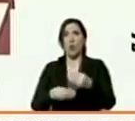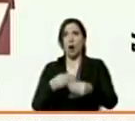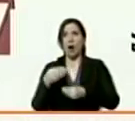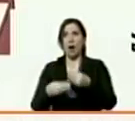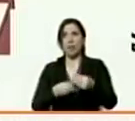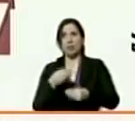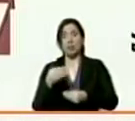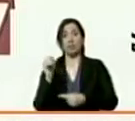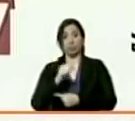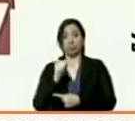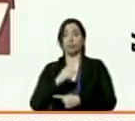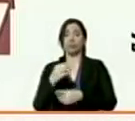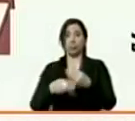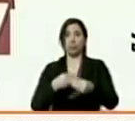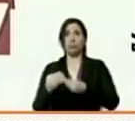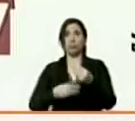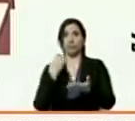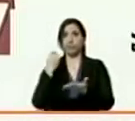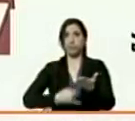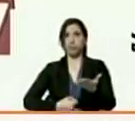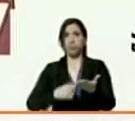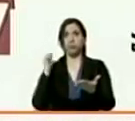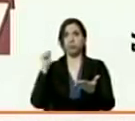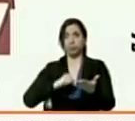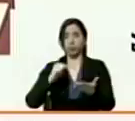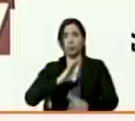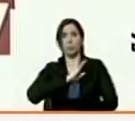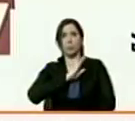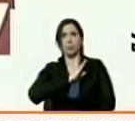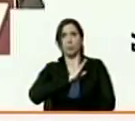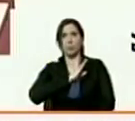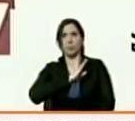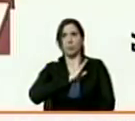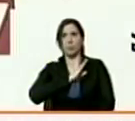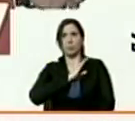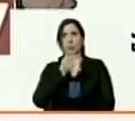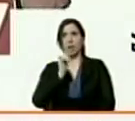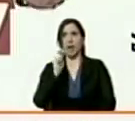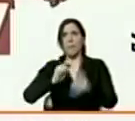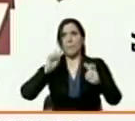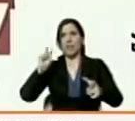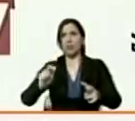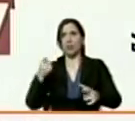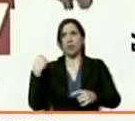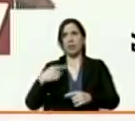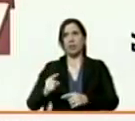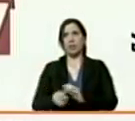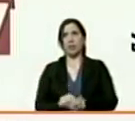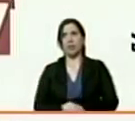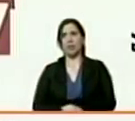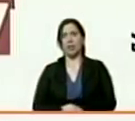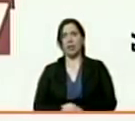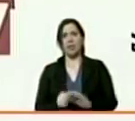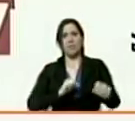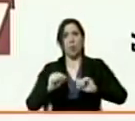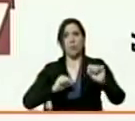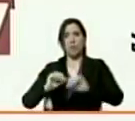lo hace. Un carnet da un sentido de pertenencia. Hay gente que tiene el carnet del Movimiento Quinta